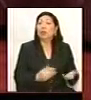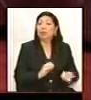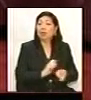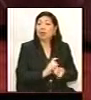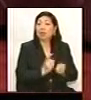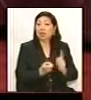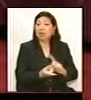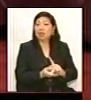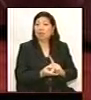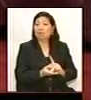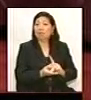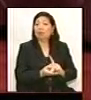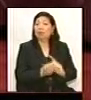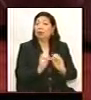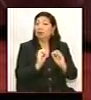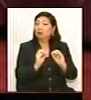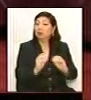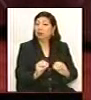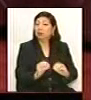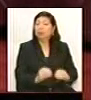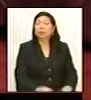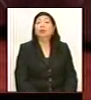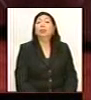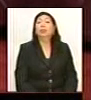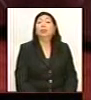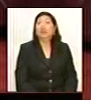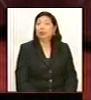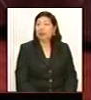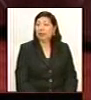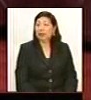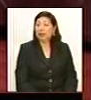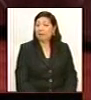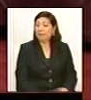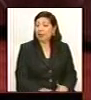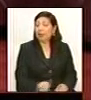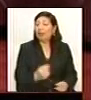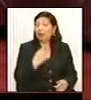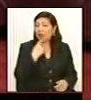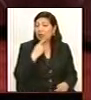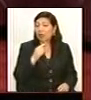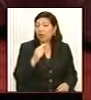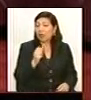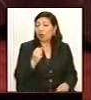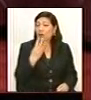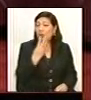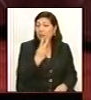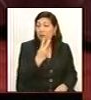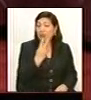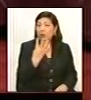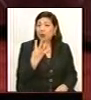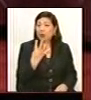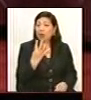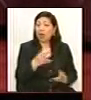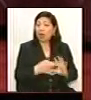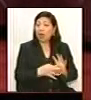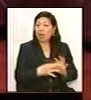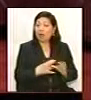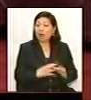y nuevamente se le designa al señor José Carlos Gastelu Herrera el 24 de agosto de